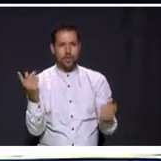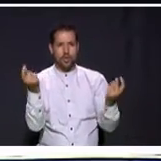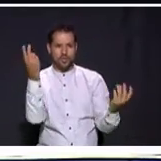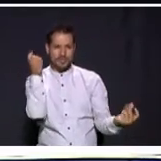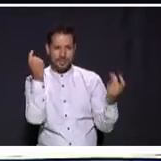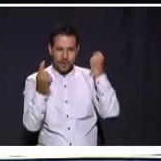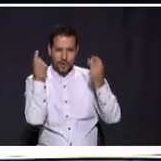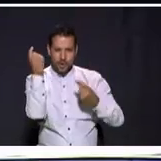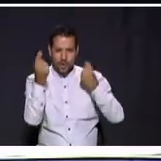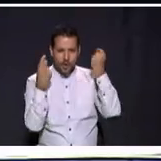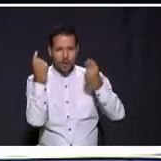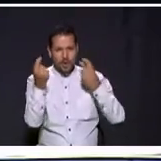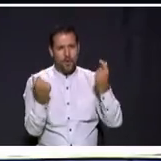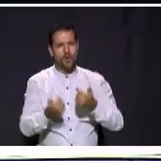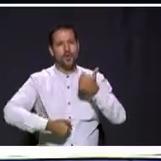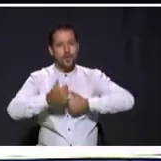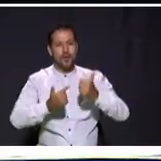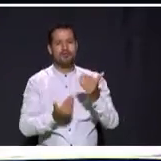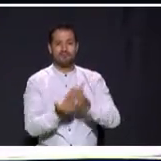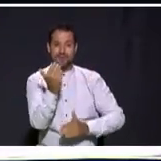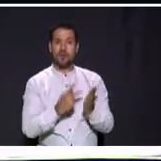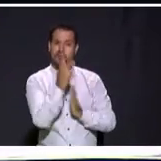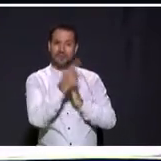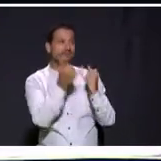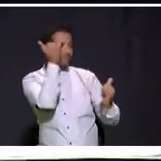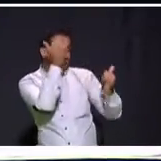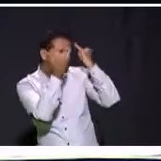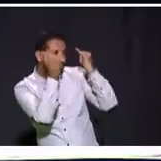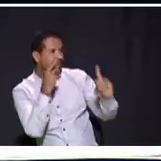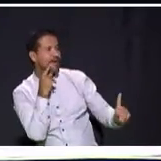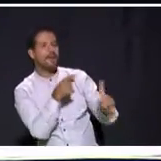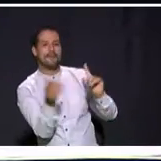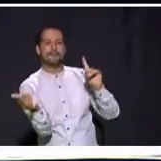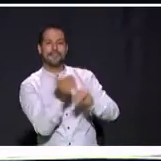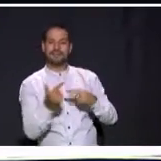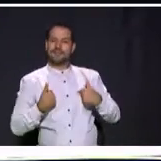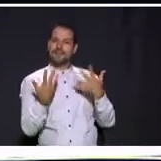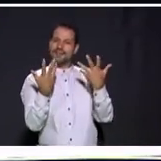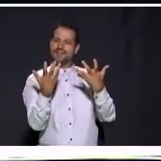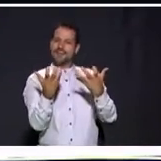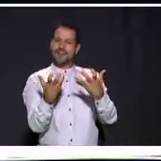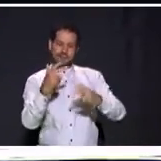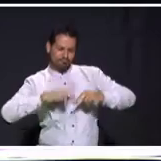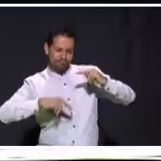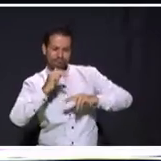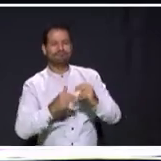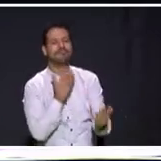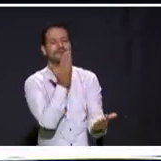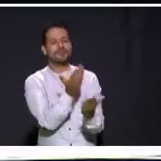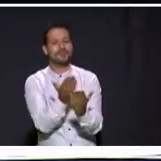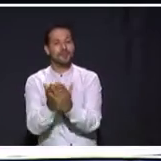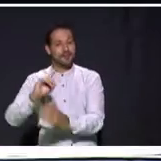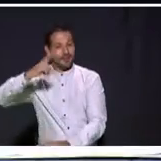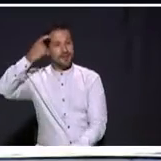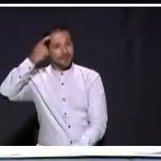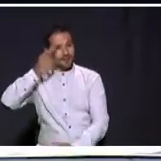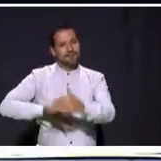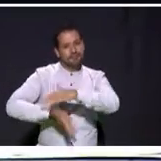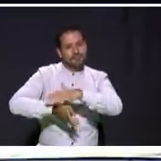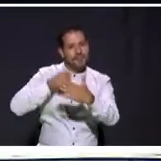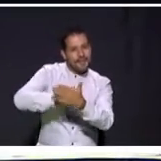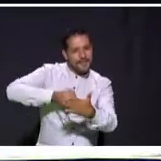llegando hasta el tapón del darién ese es un proyecto de largo alcance que nosotros queremos dejar impulsado en nuestra gobernación vamos a trabajar